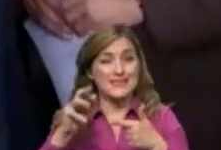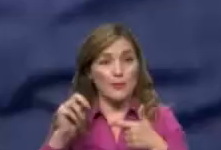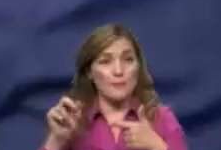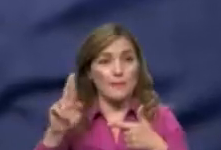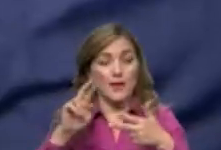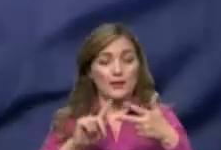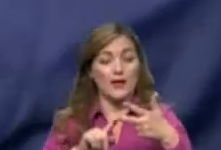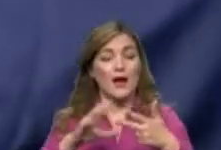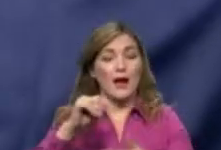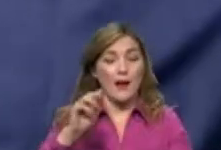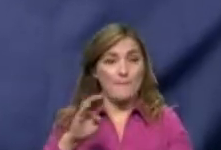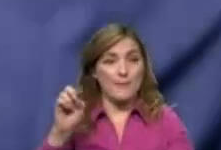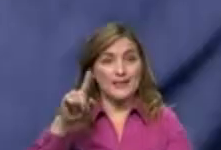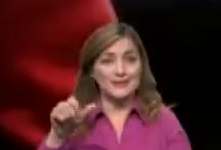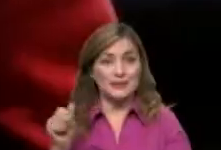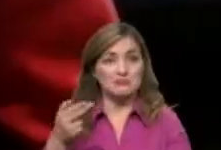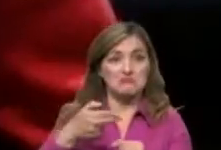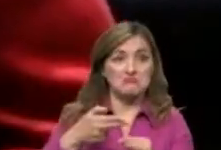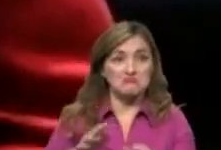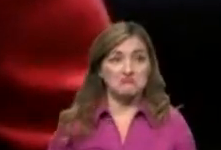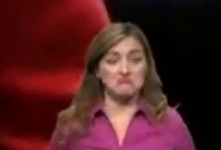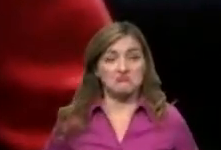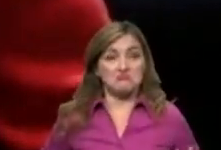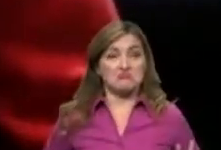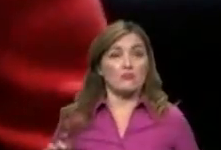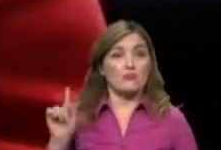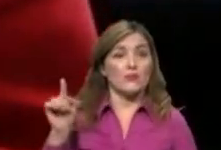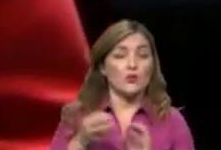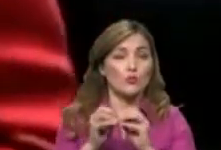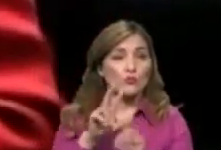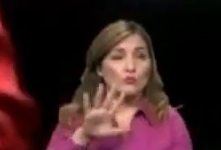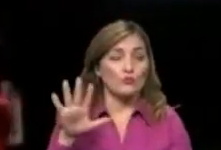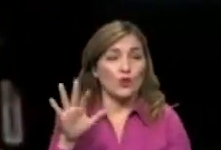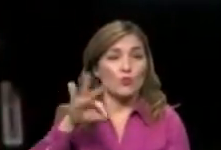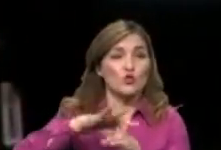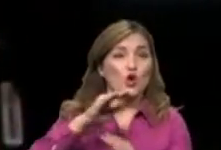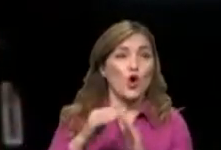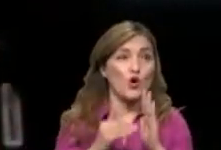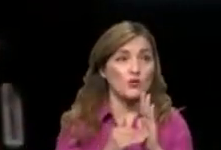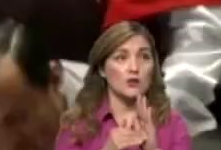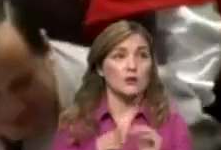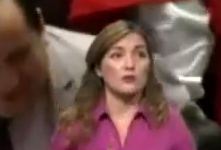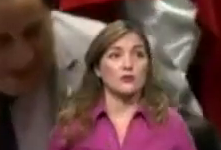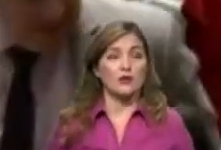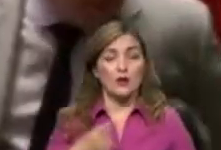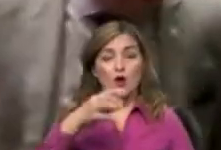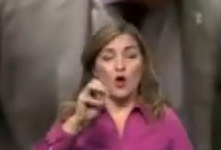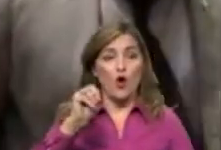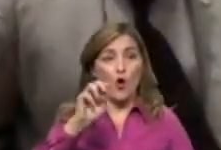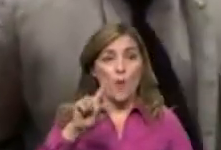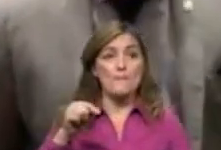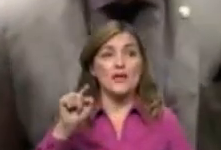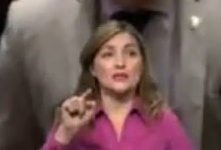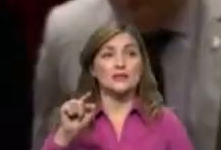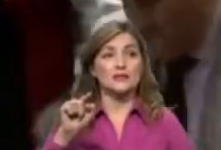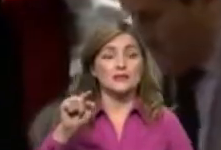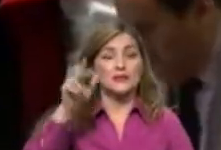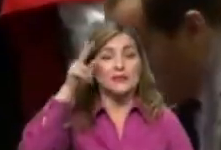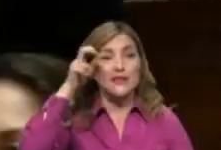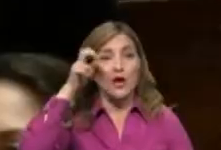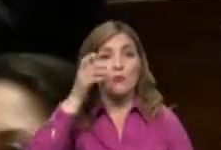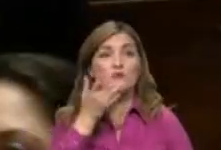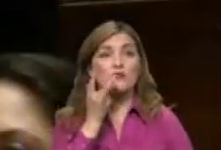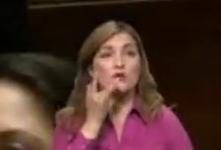Elizabeth Cabezas estuvieron ausentes. Silvia Salgado de Alianza País votó en contra. Roberto Gómez de Creo prefirió votar en